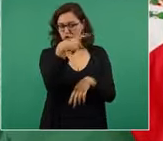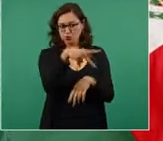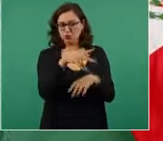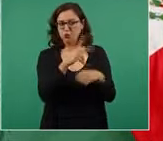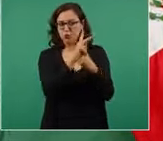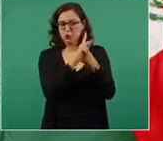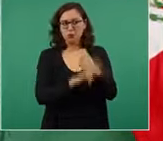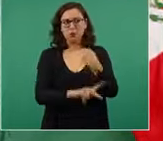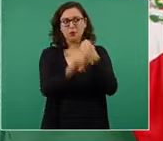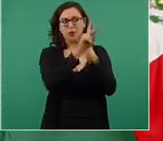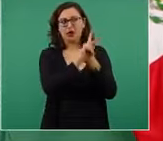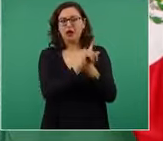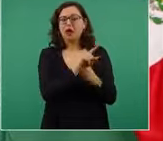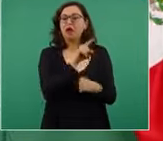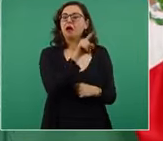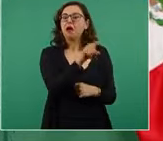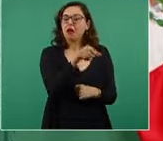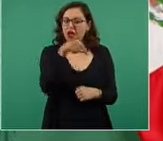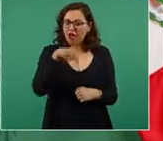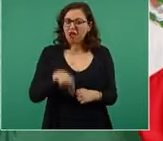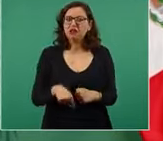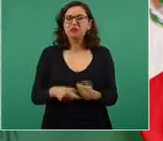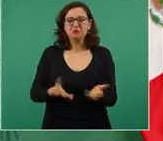Entonces, ¿por qué